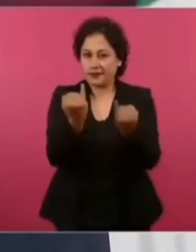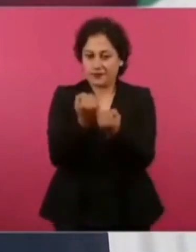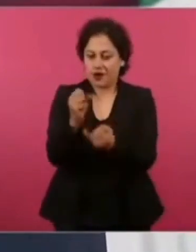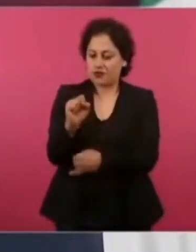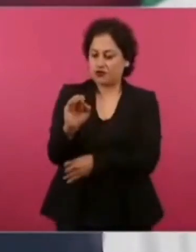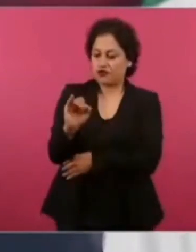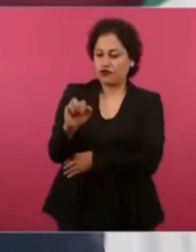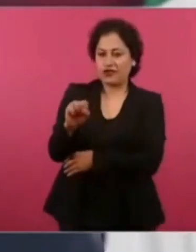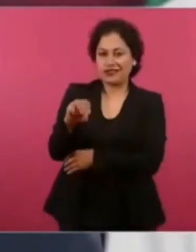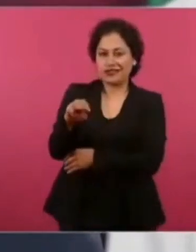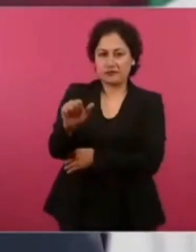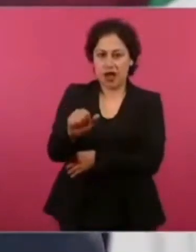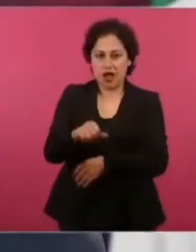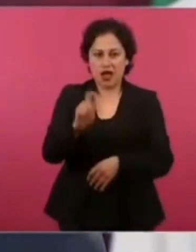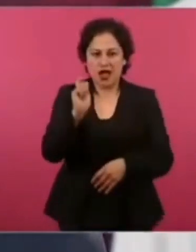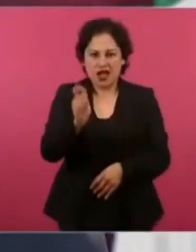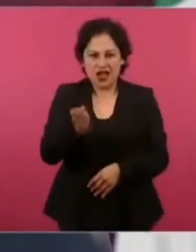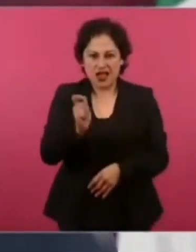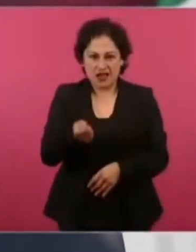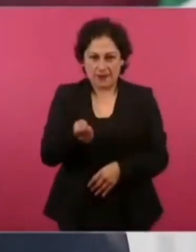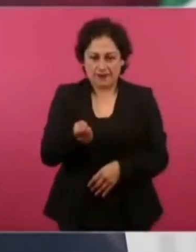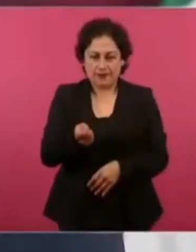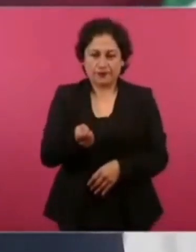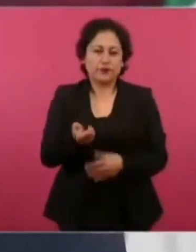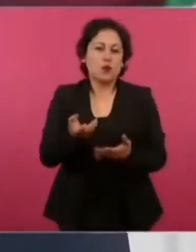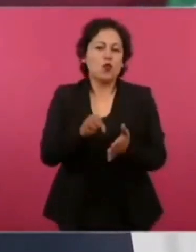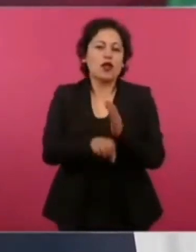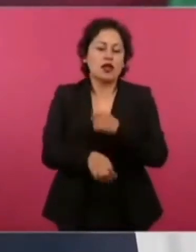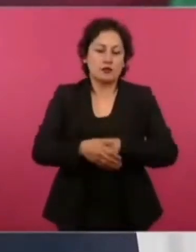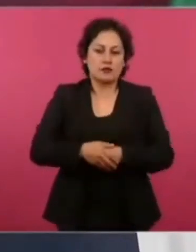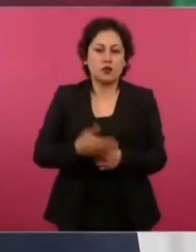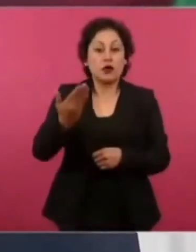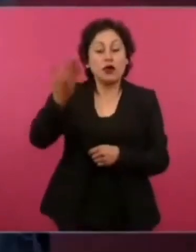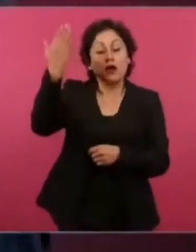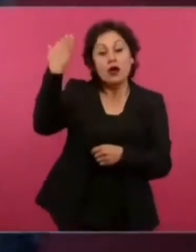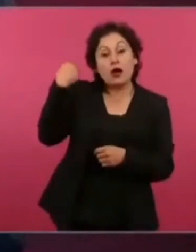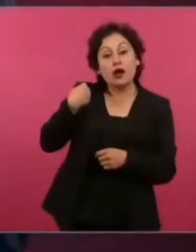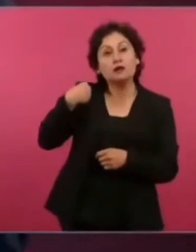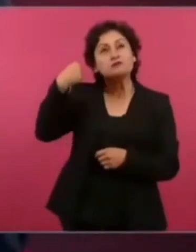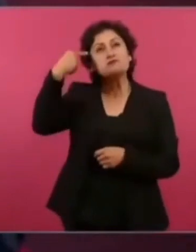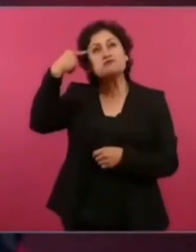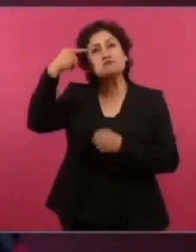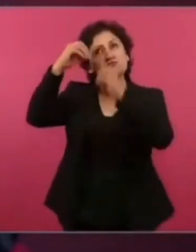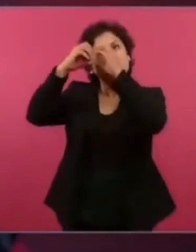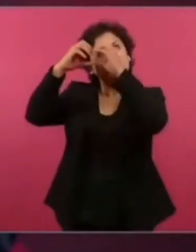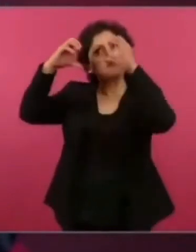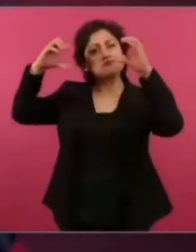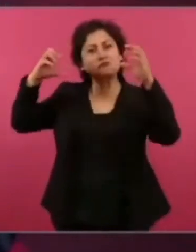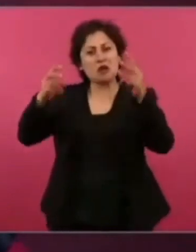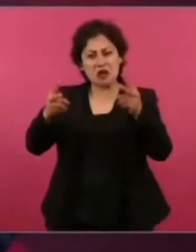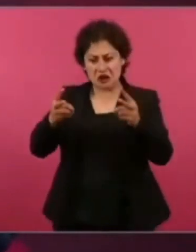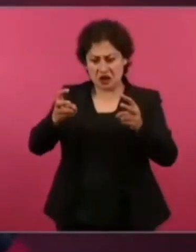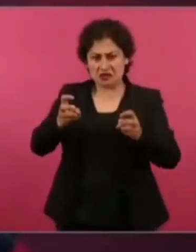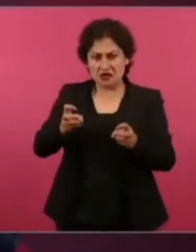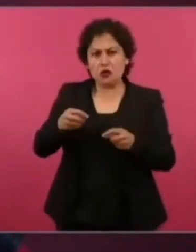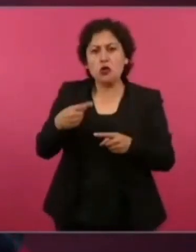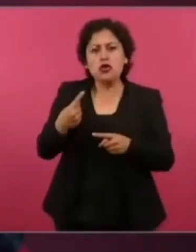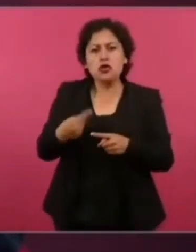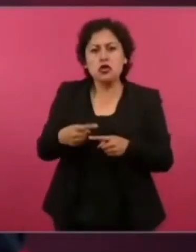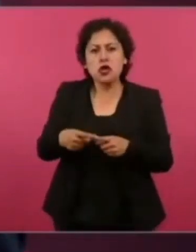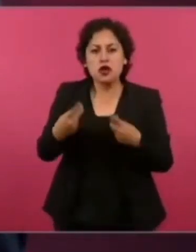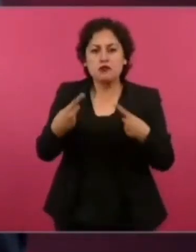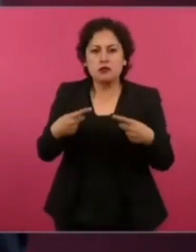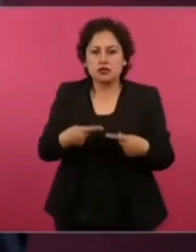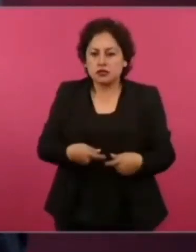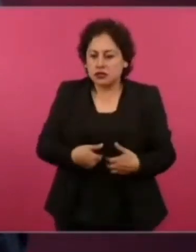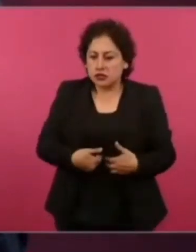El ratero era el que se robaba una bolsa en el mercado, el que se robaba una gallina, un pavo, que